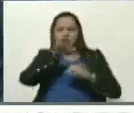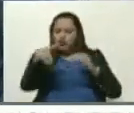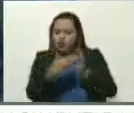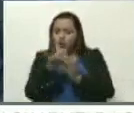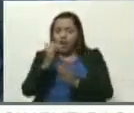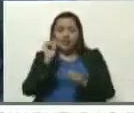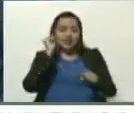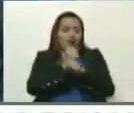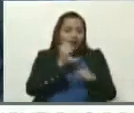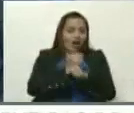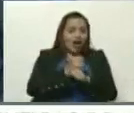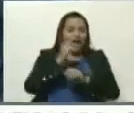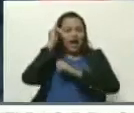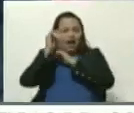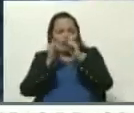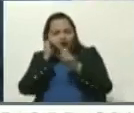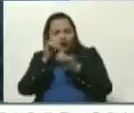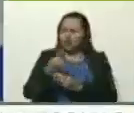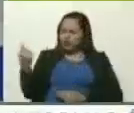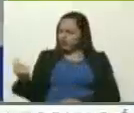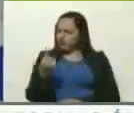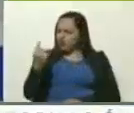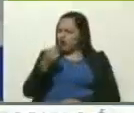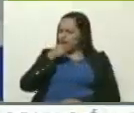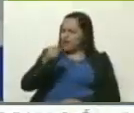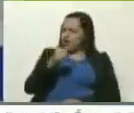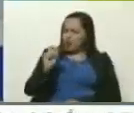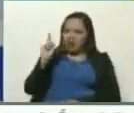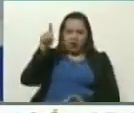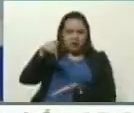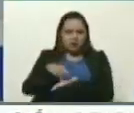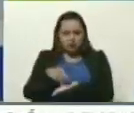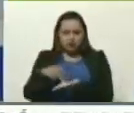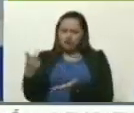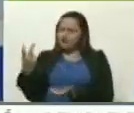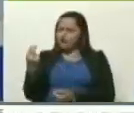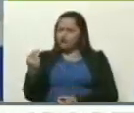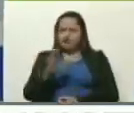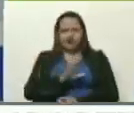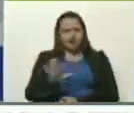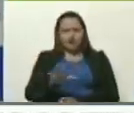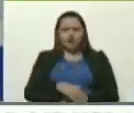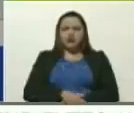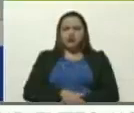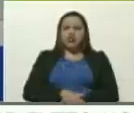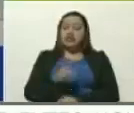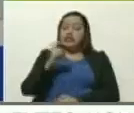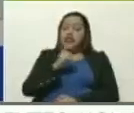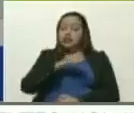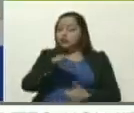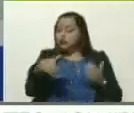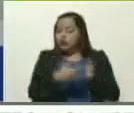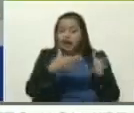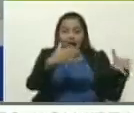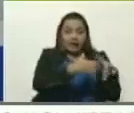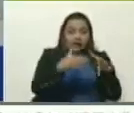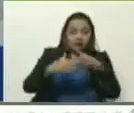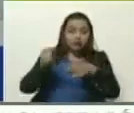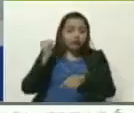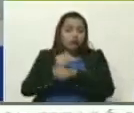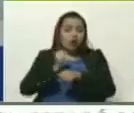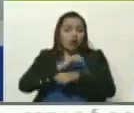el camarógrafo, técnico, todo el mundo, así que de una forma solitaria, sí, necesitas todo este equipo, todo este despliegue para que